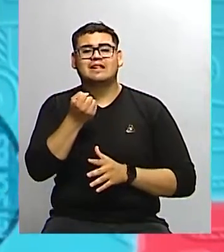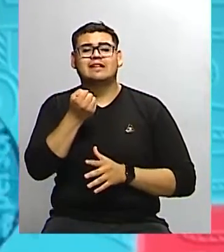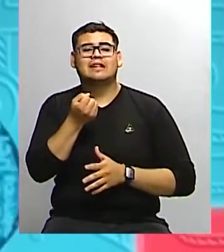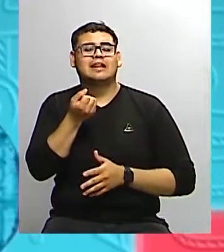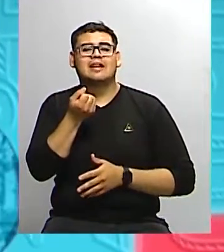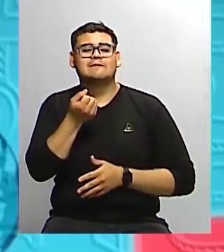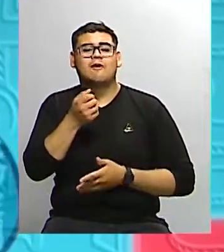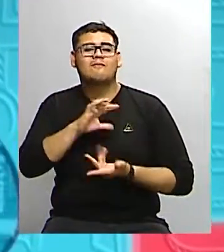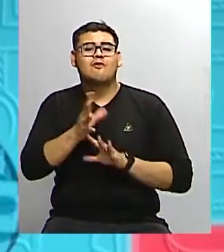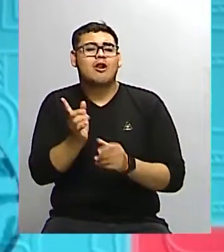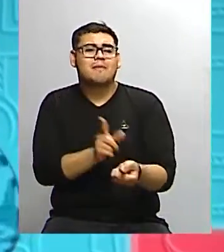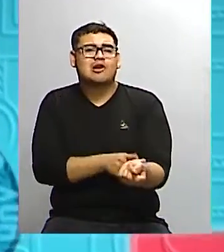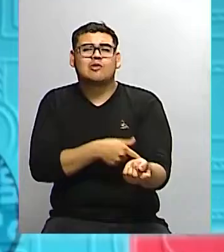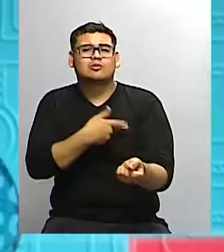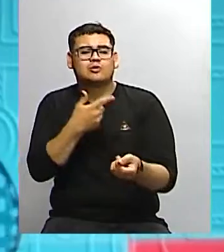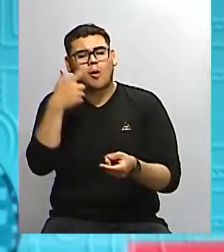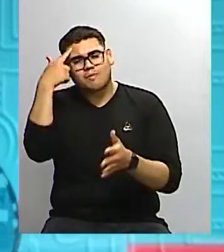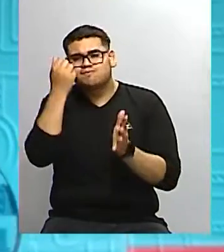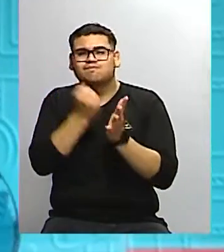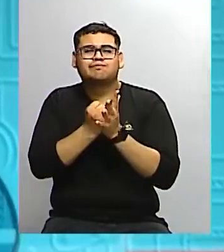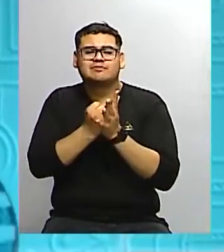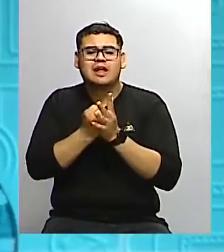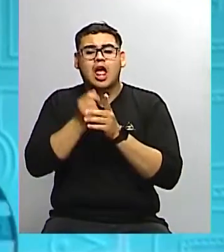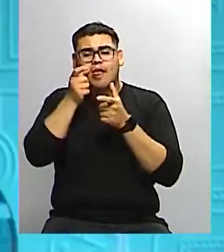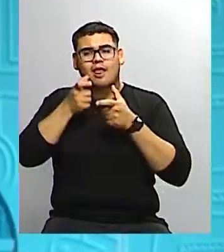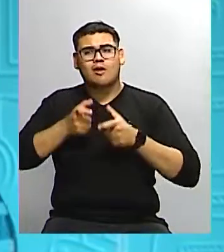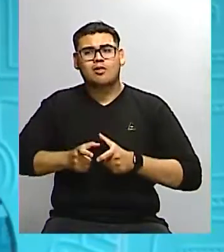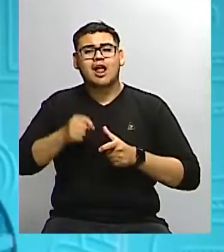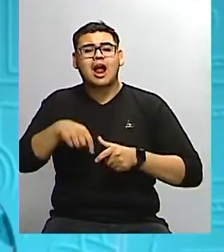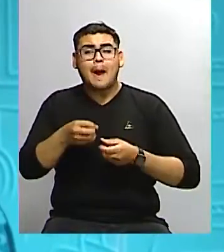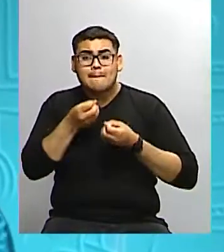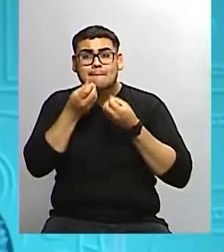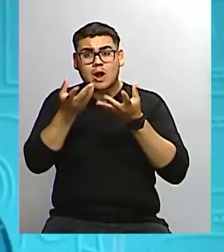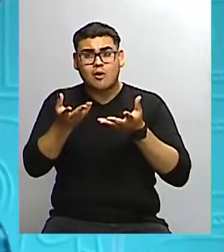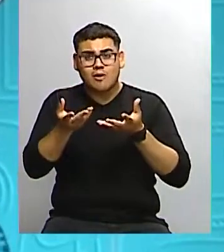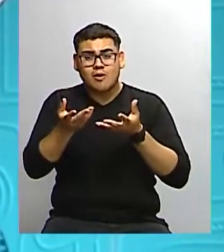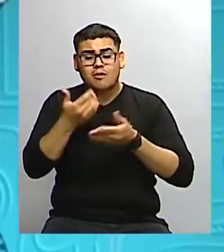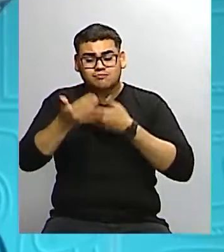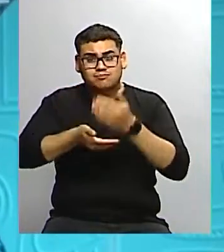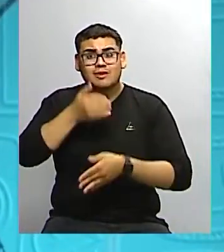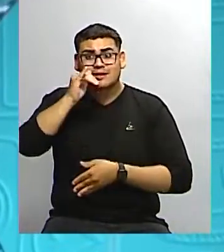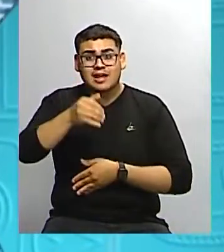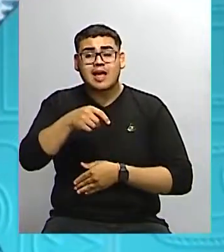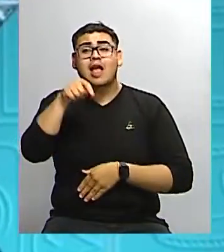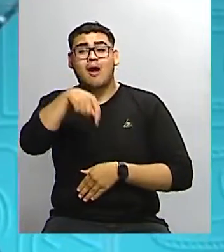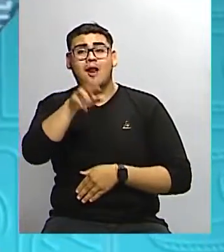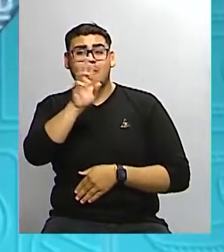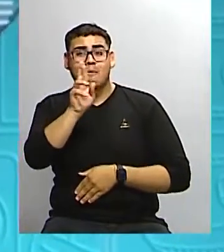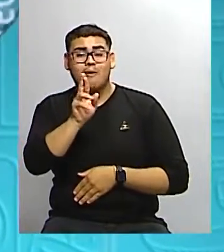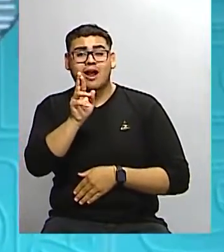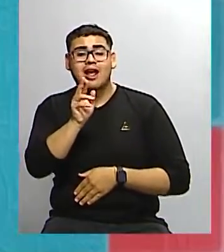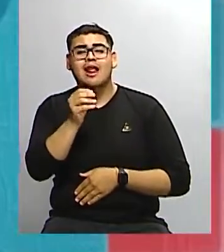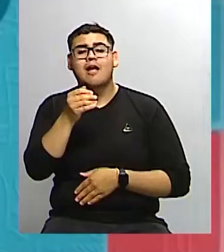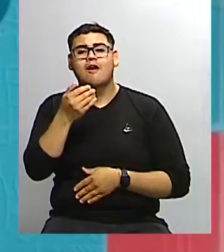control. ¿Qué nos puede decir usted, doctor, con respecto a esto? ¿Cómo hemos ido mejorando? ¿Se nota la responsabilidad que tomamos las mujeres de ir a hacer